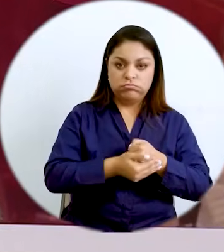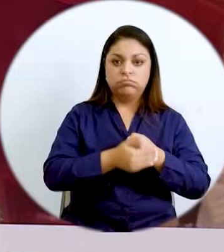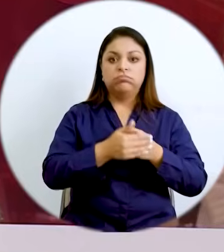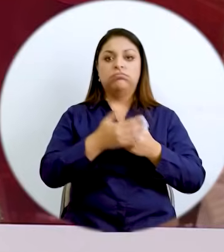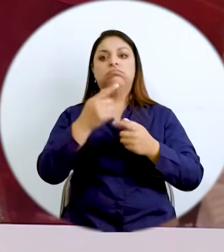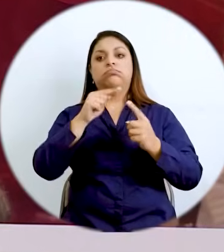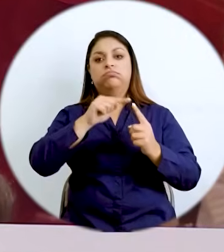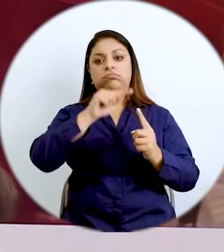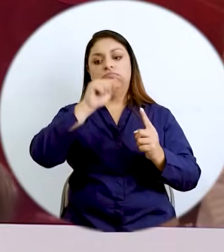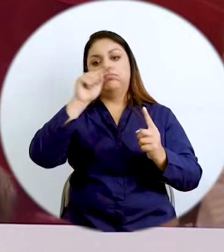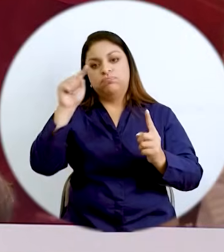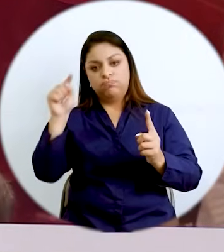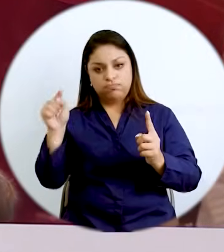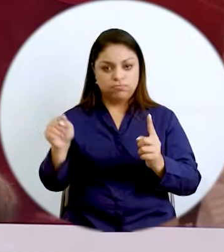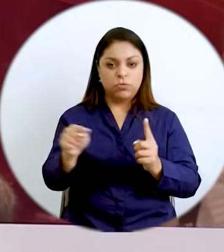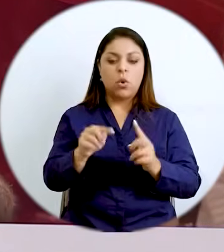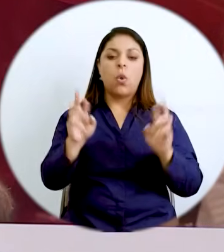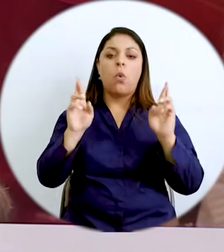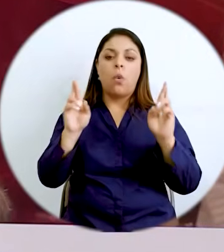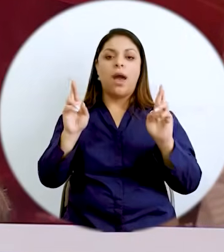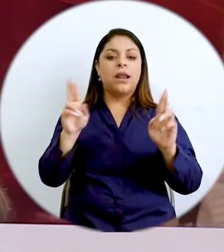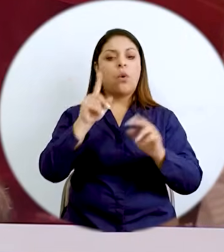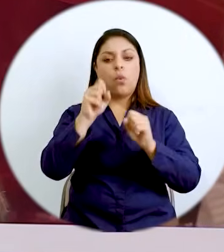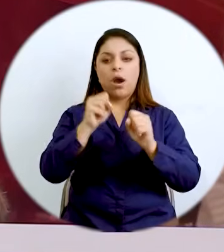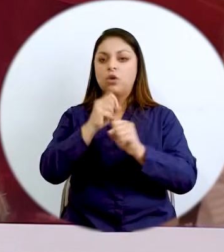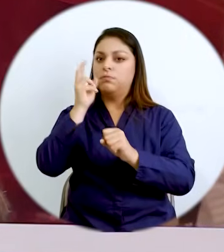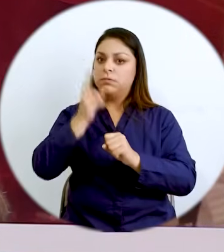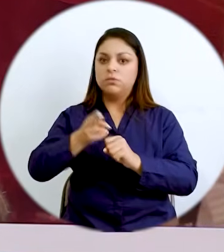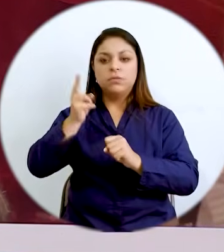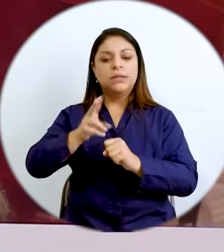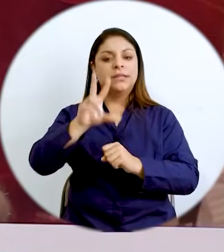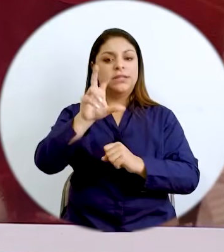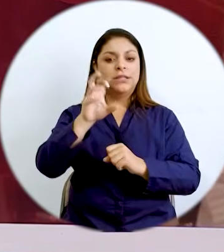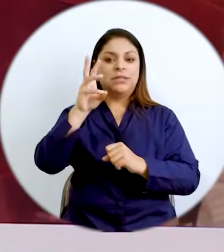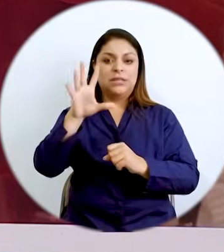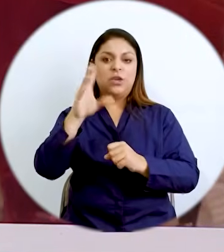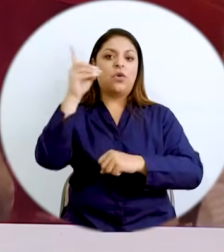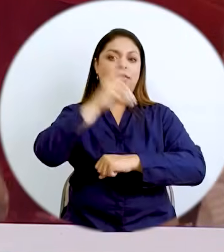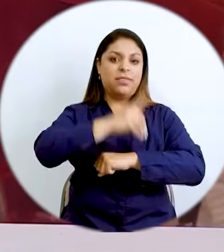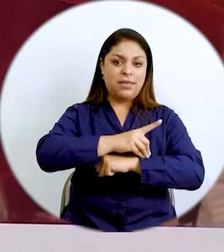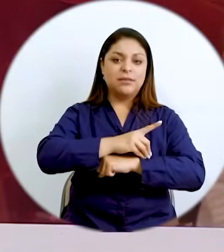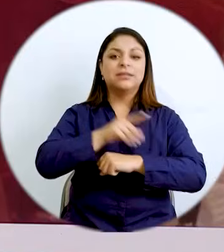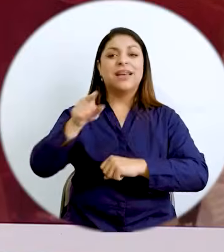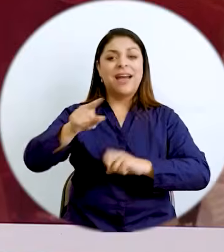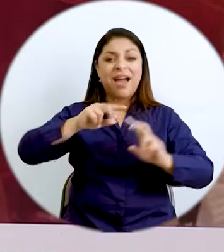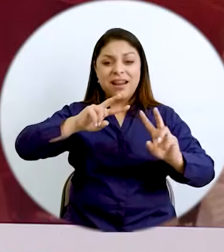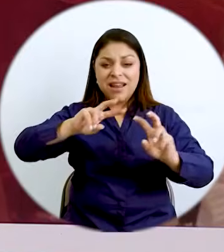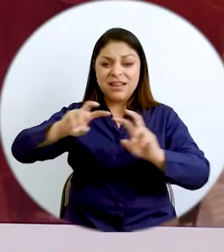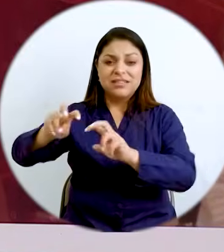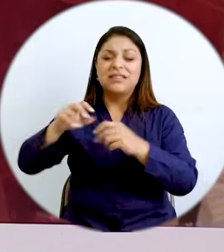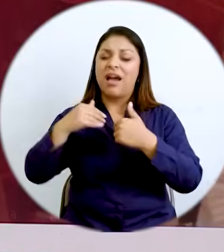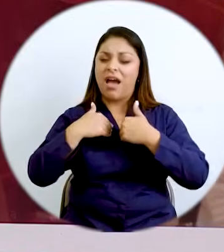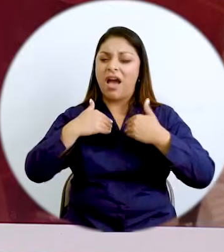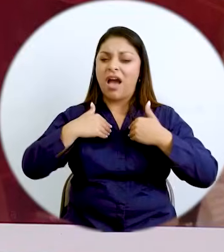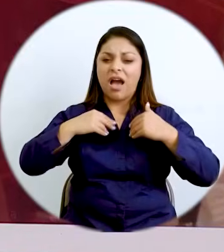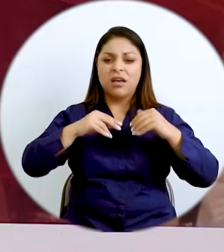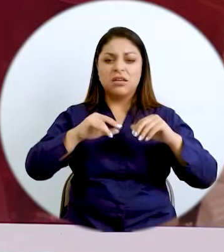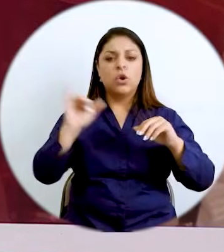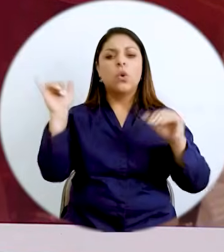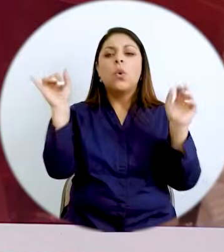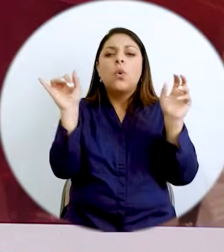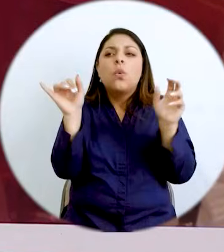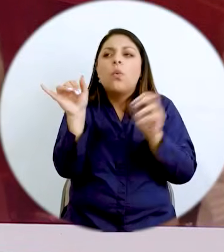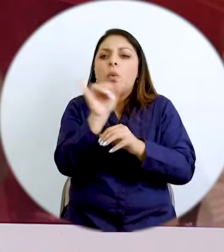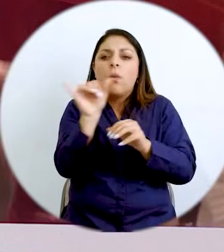Eso es lo que uno busca, que sea ojalá óptimamente 365 días. En los análisis uno puede ver todo eso, uno puede ver como